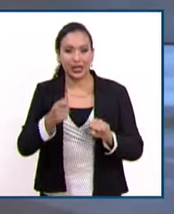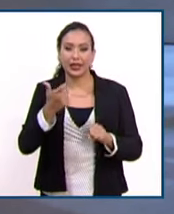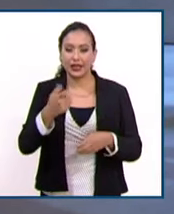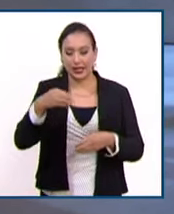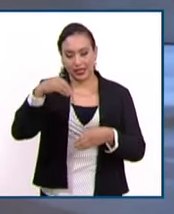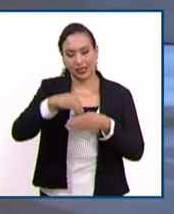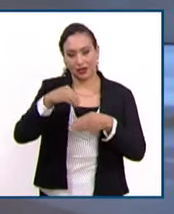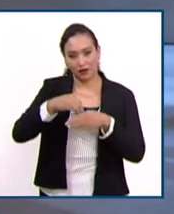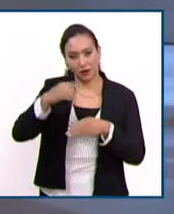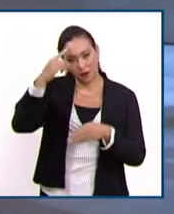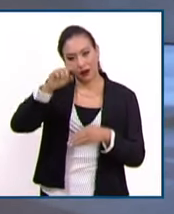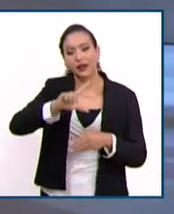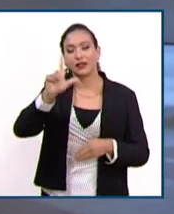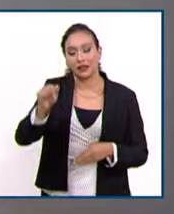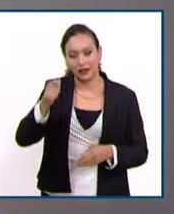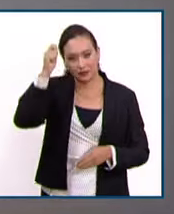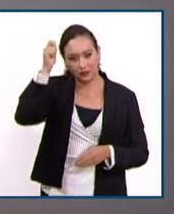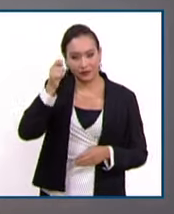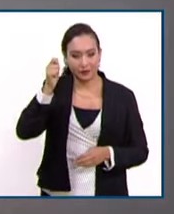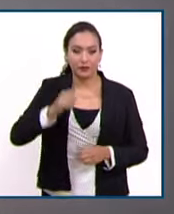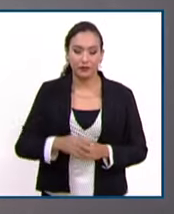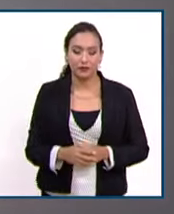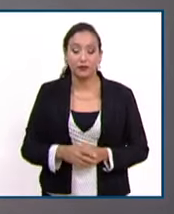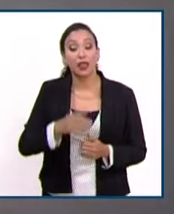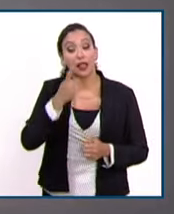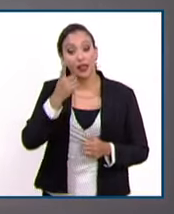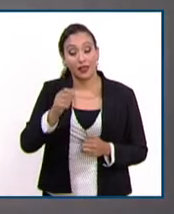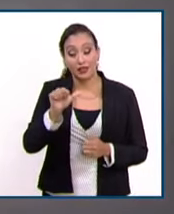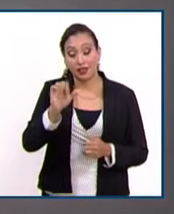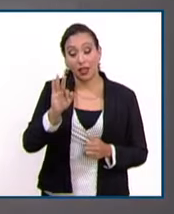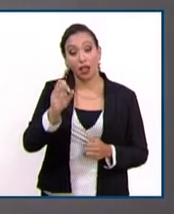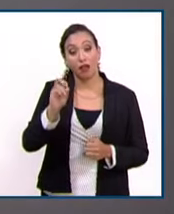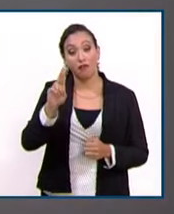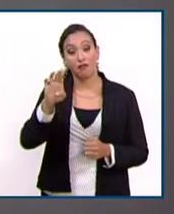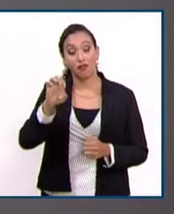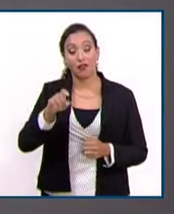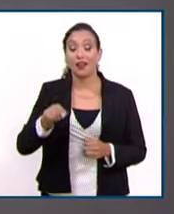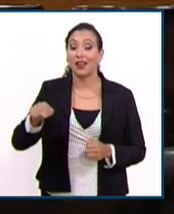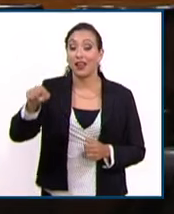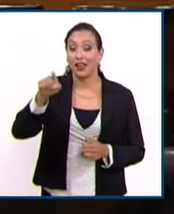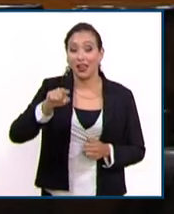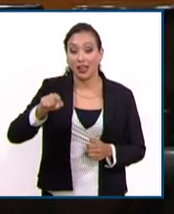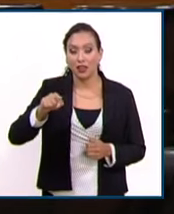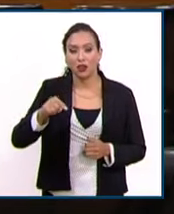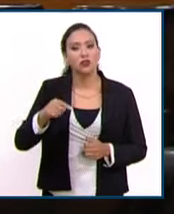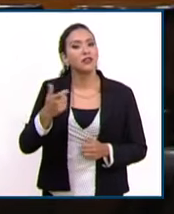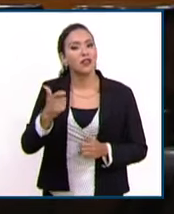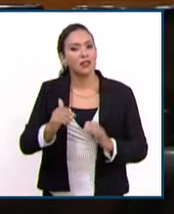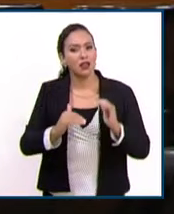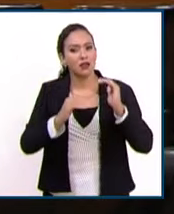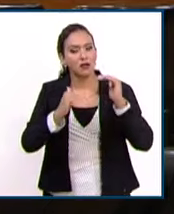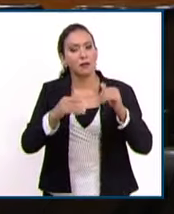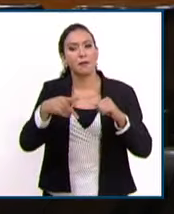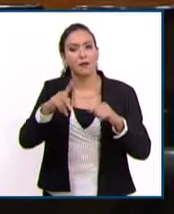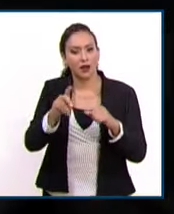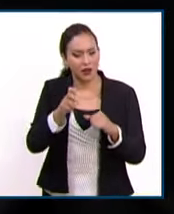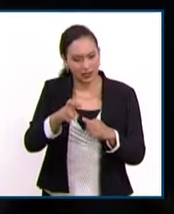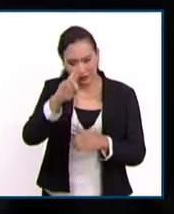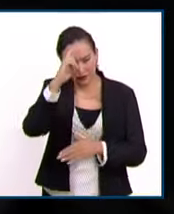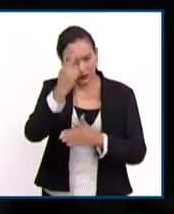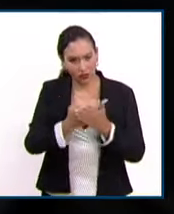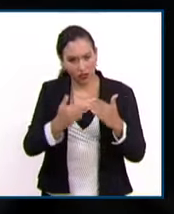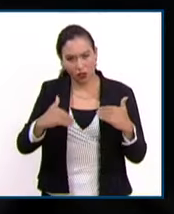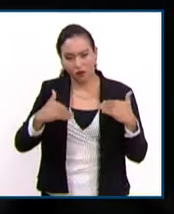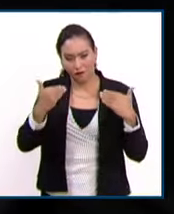Retiro, al establecer que las comisiones cobradas por las Afores se sujetarán a un monto máximo, no viola el principio de